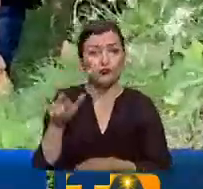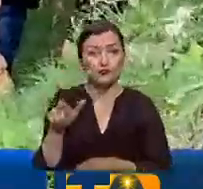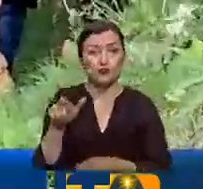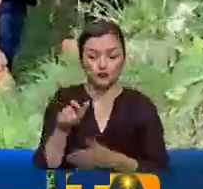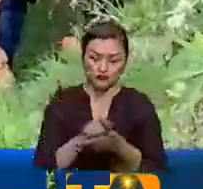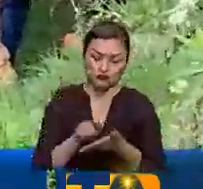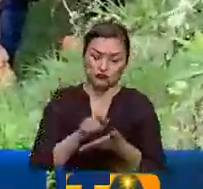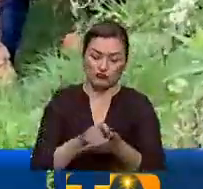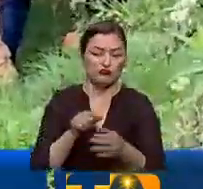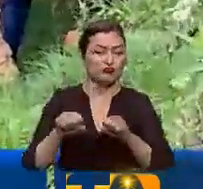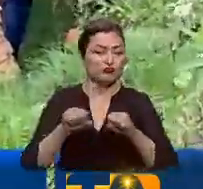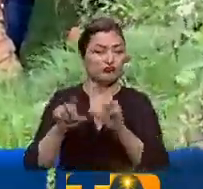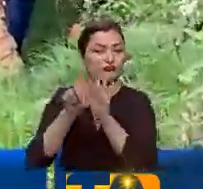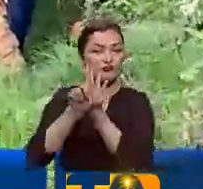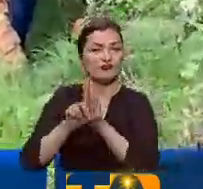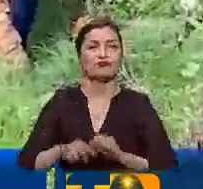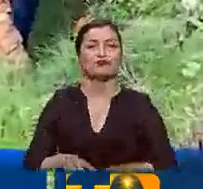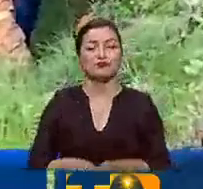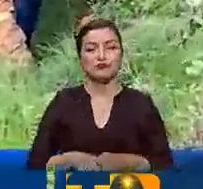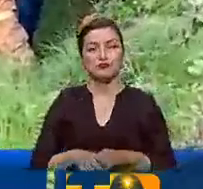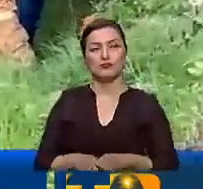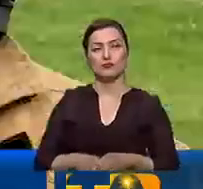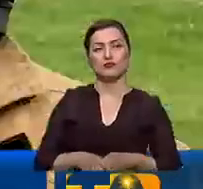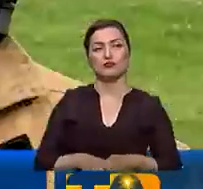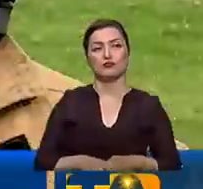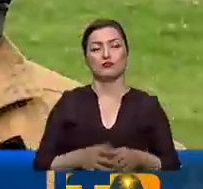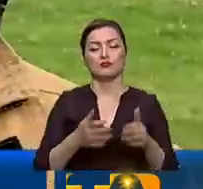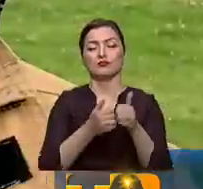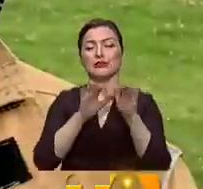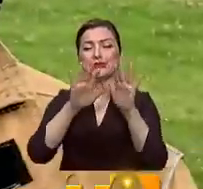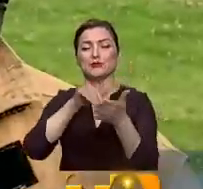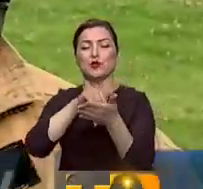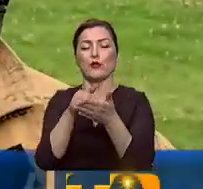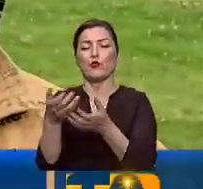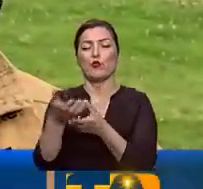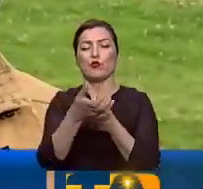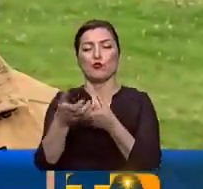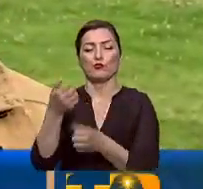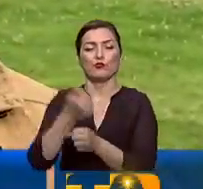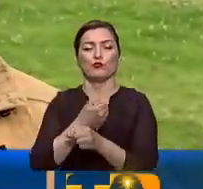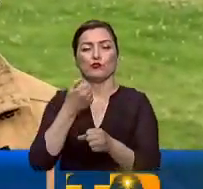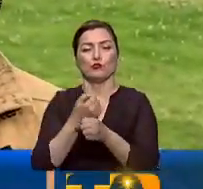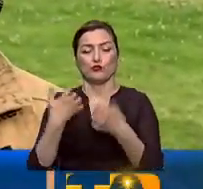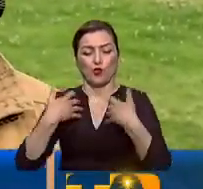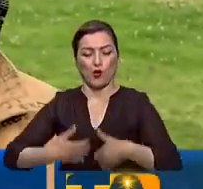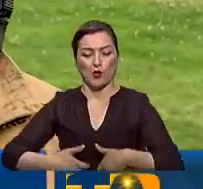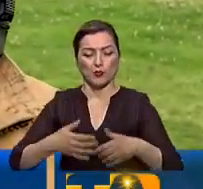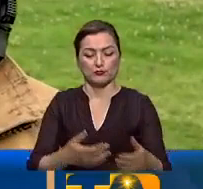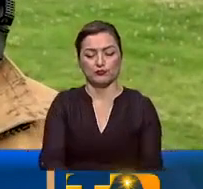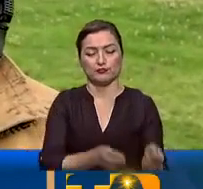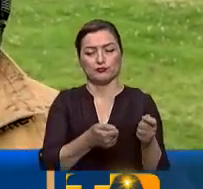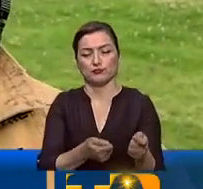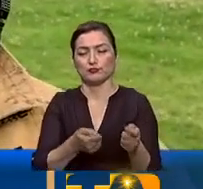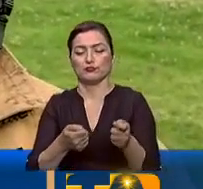tomen procedimiento. Llegamos al lugar, 2 unidades, 10 miembros del cuerpo de bomberos, procedimos a realizar las labores de rescate de la víctima que se